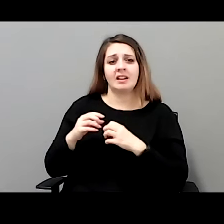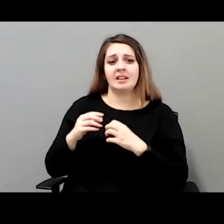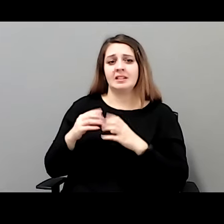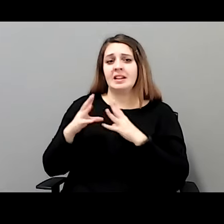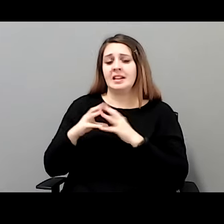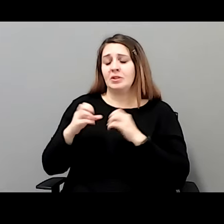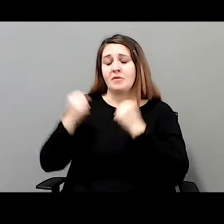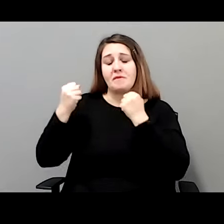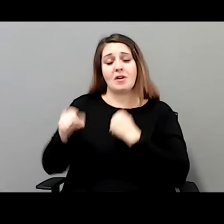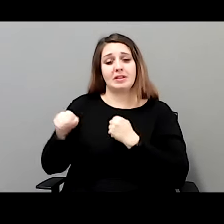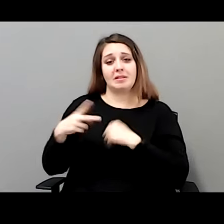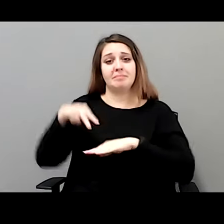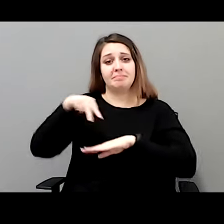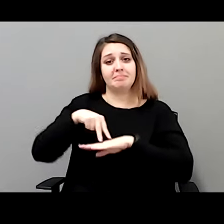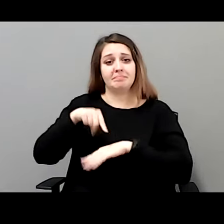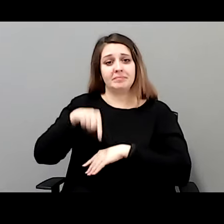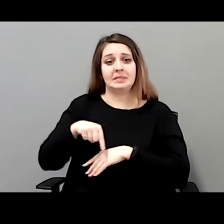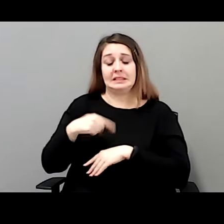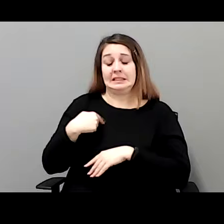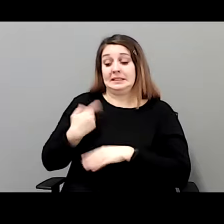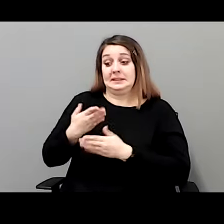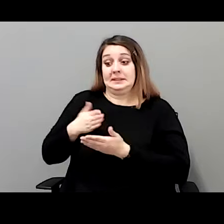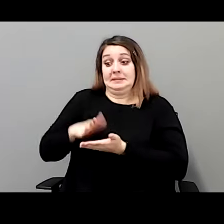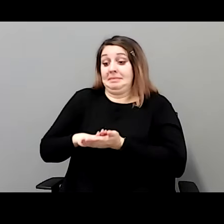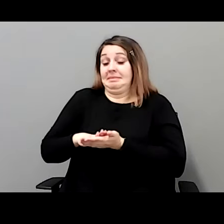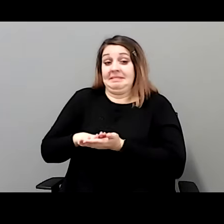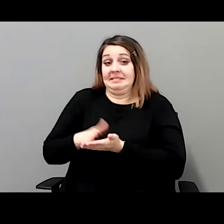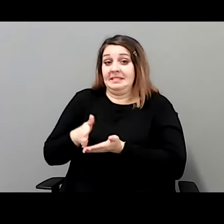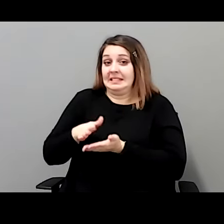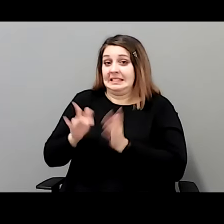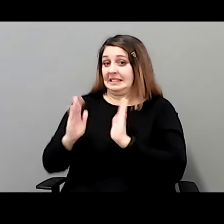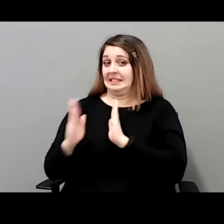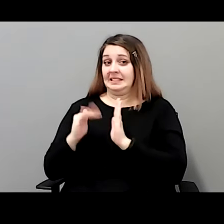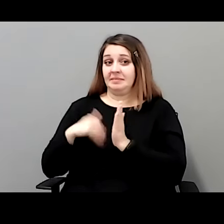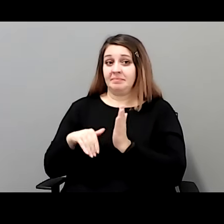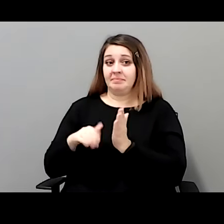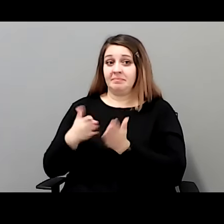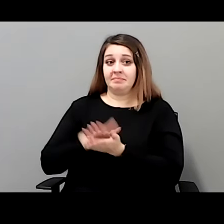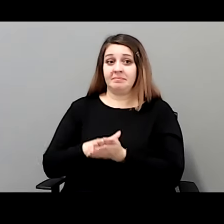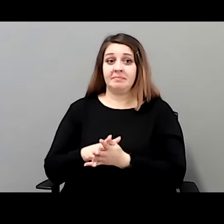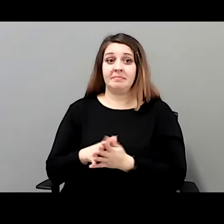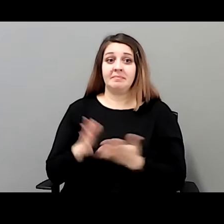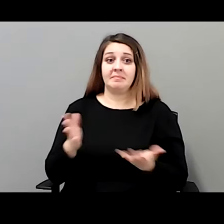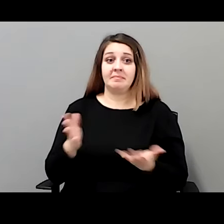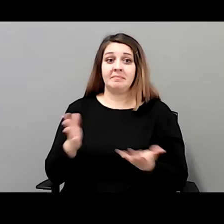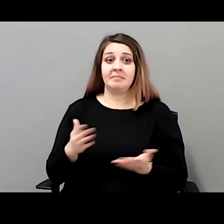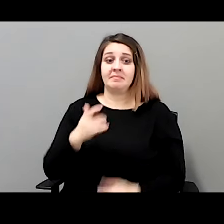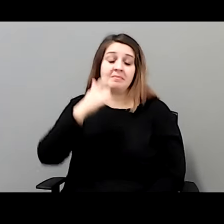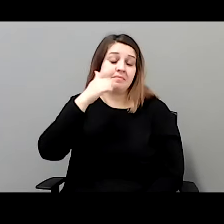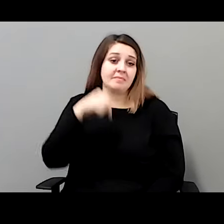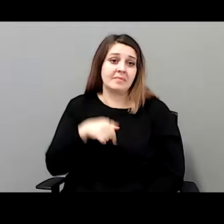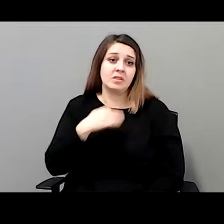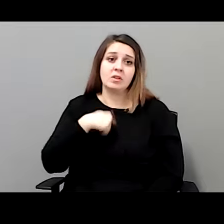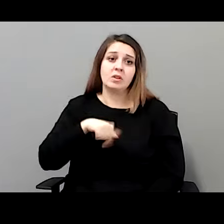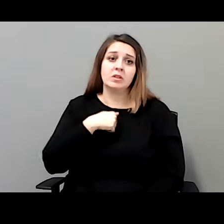muchísima ilusión y se nos fue justo en ese momento, ¿no? Pero desde aquí